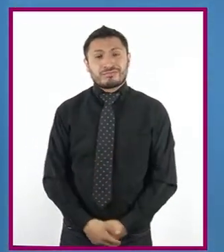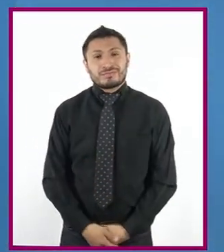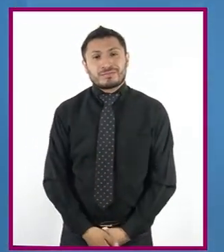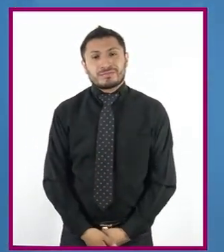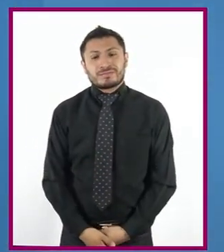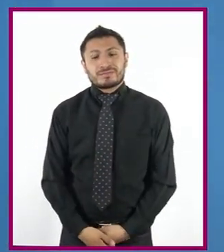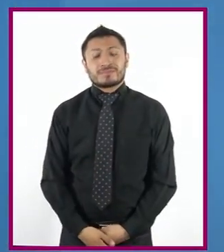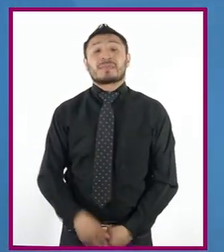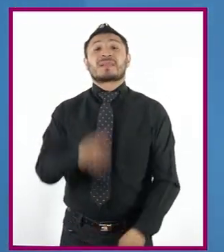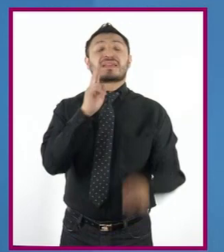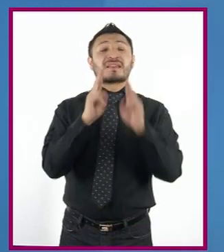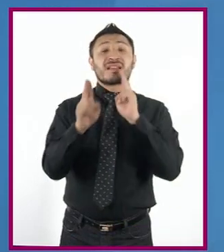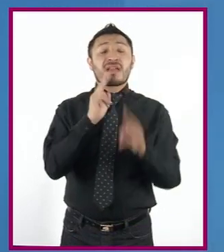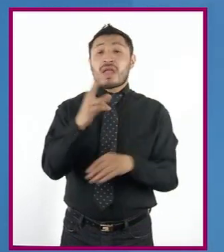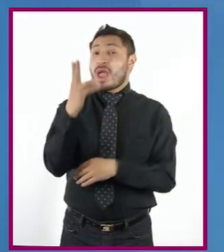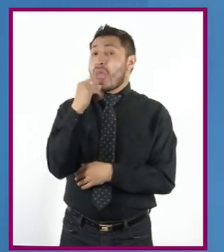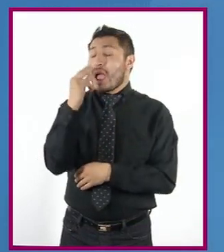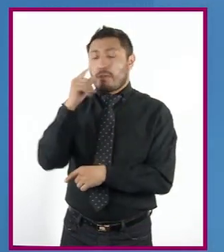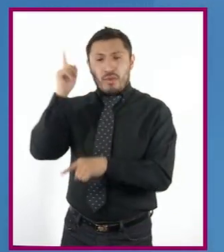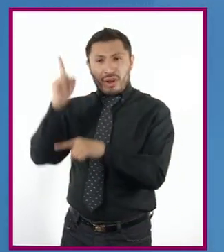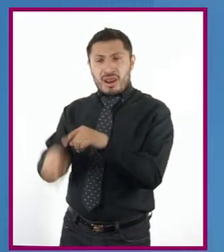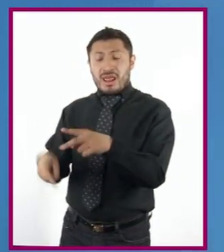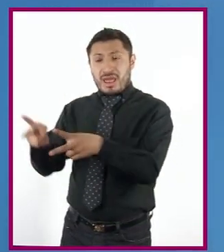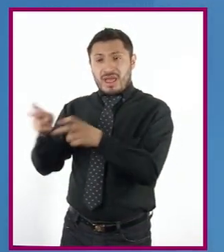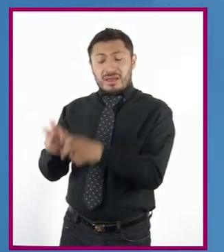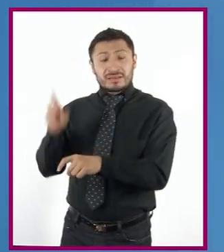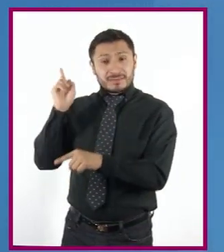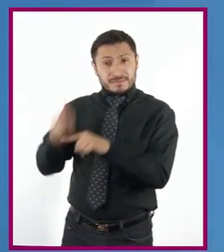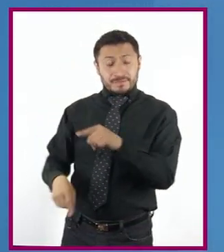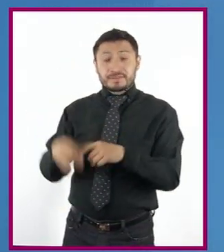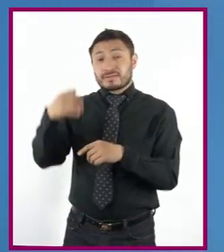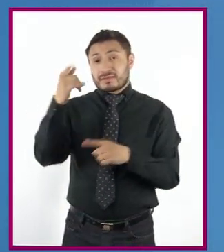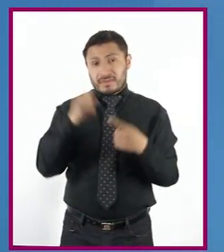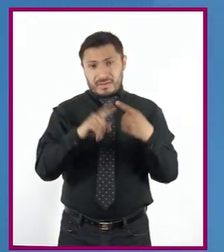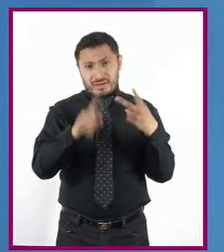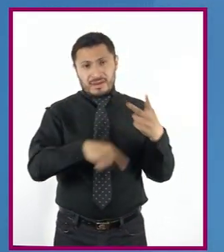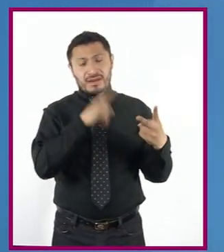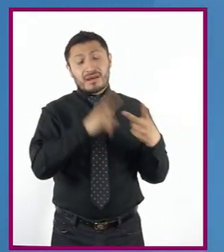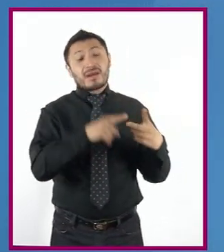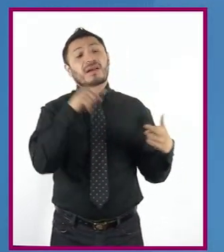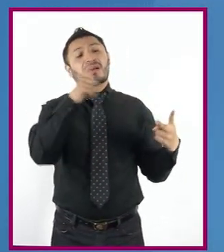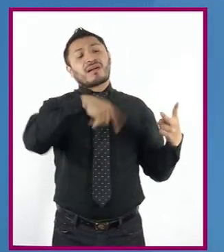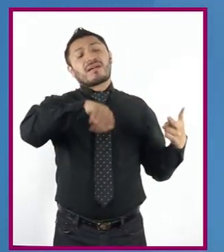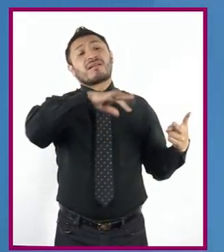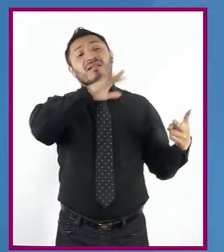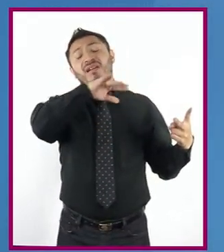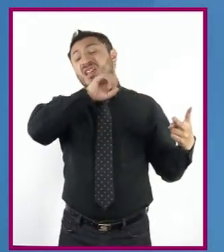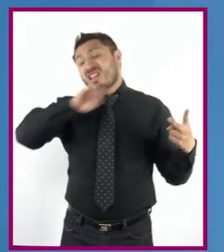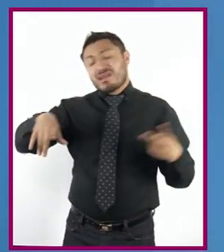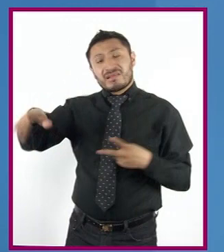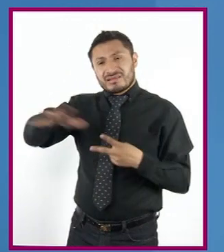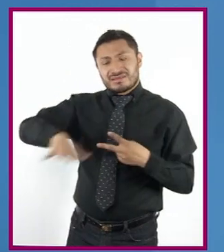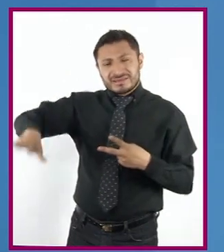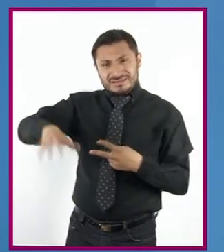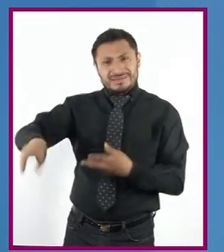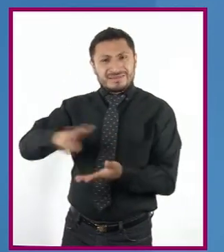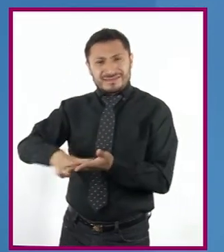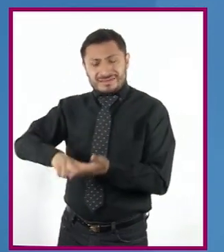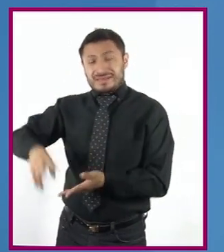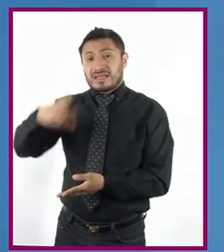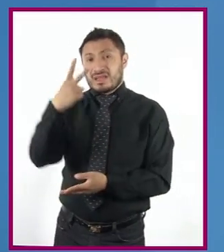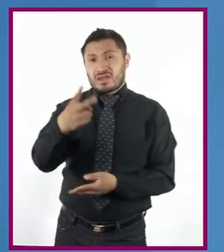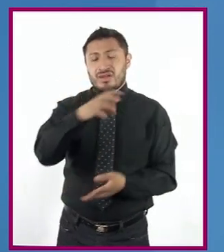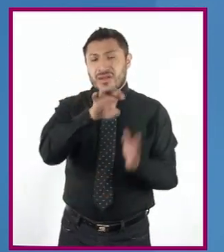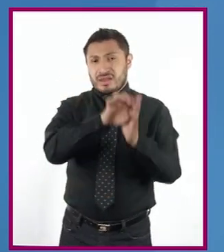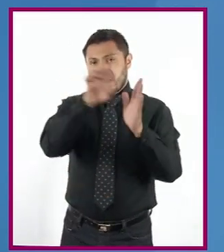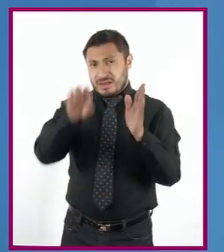Las noticias "policía evita asalto" y "tiran desechos tóxicos en una zona ecológica" son 2 ejemplos de la justicia